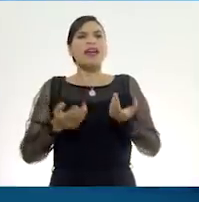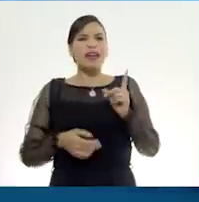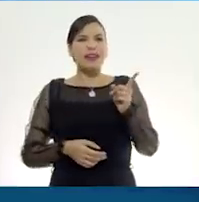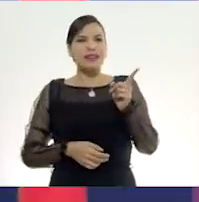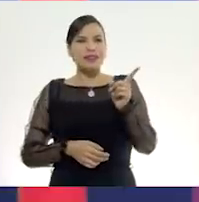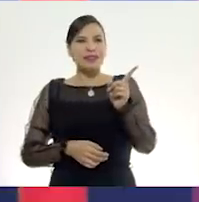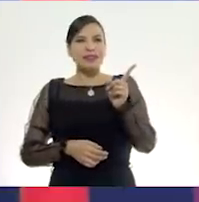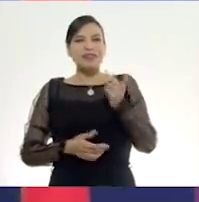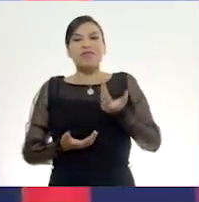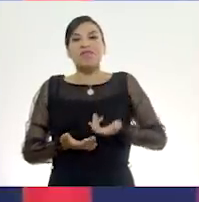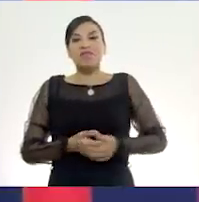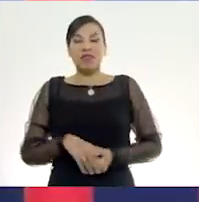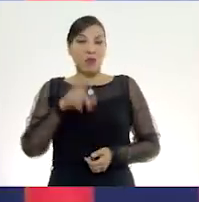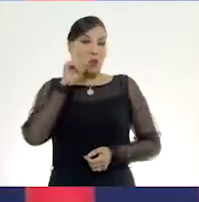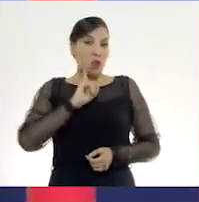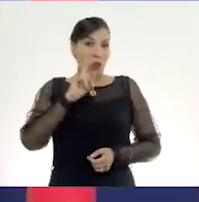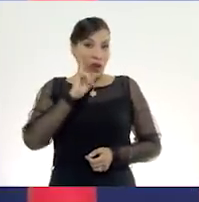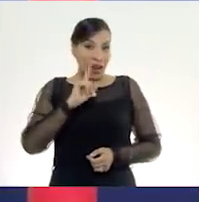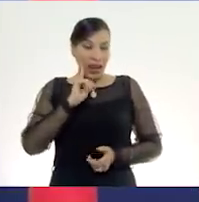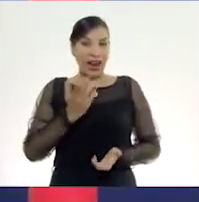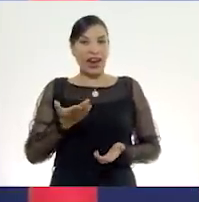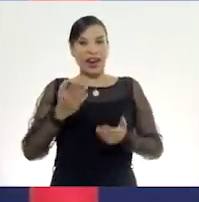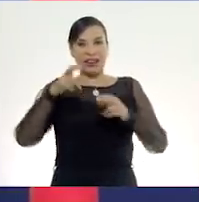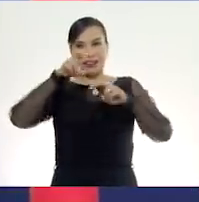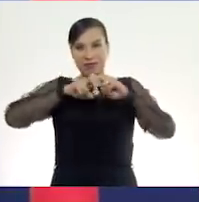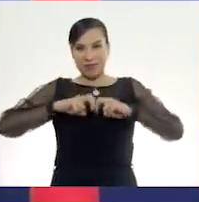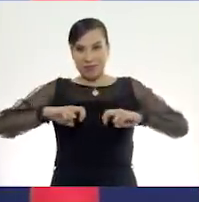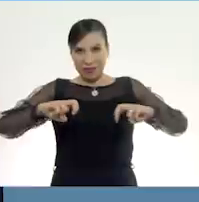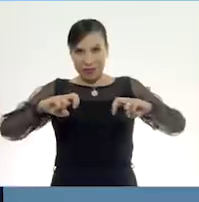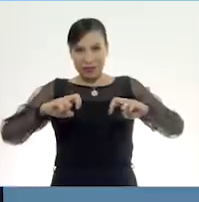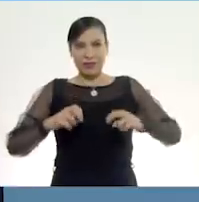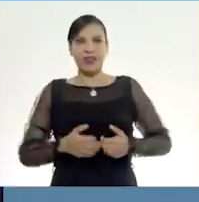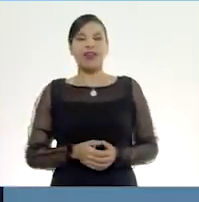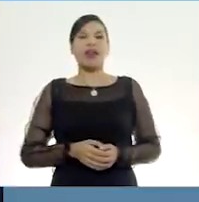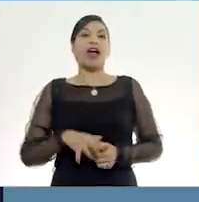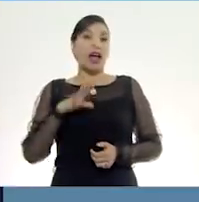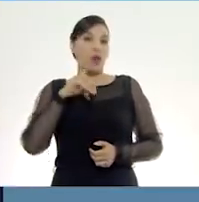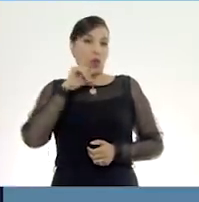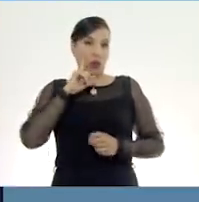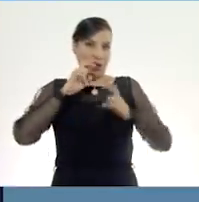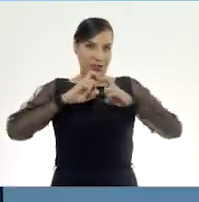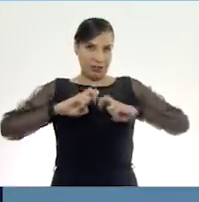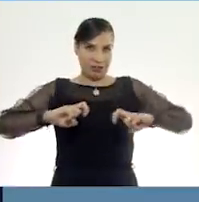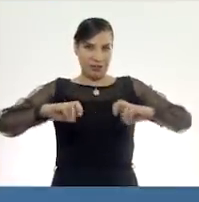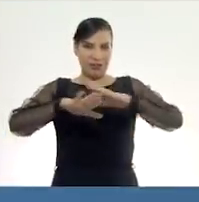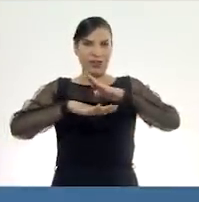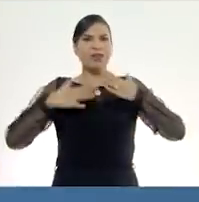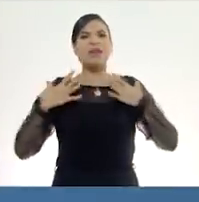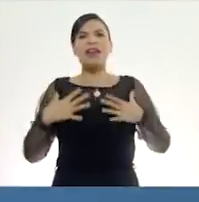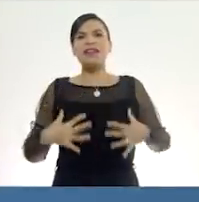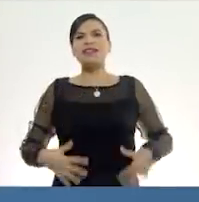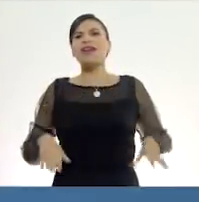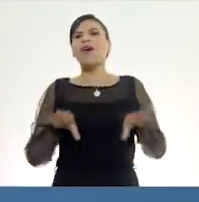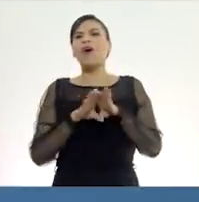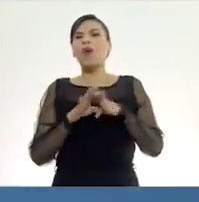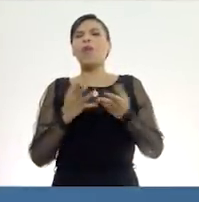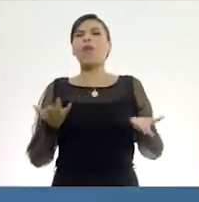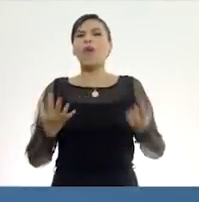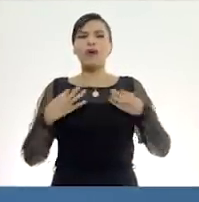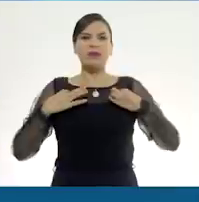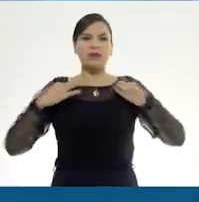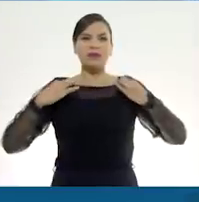Hay unas mujeres en el suelo. Unas mujeres en el suelo. ¿Cómo Sí. están vestidas esas mujeres?